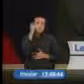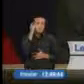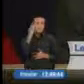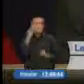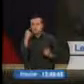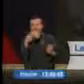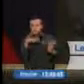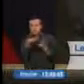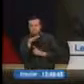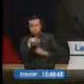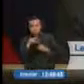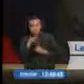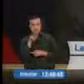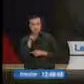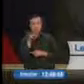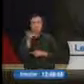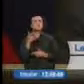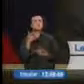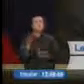entorno